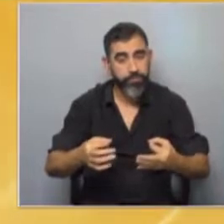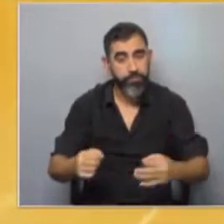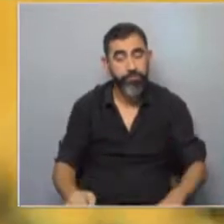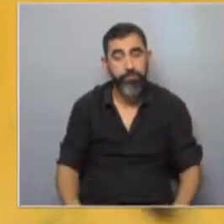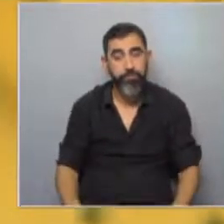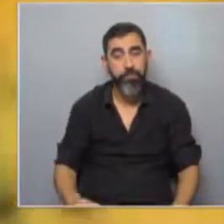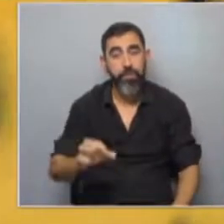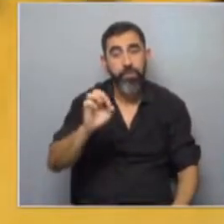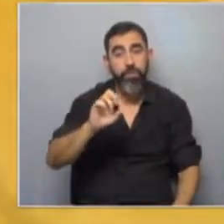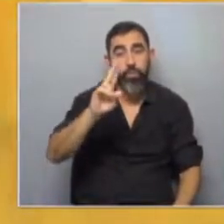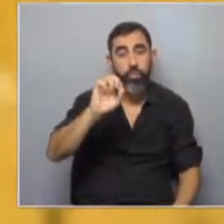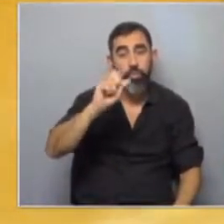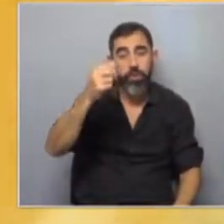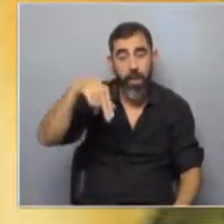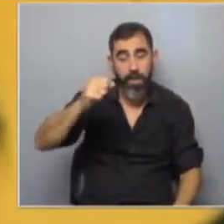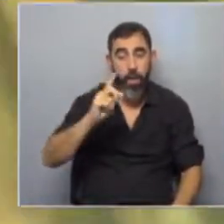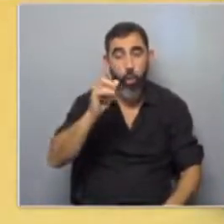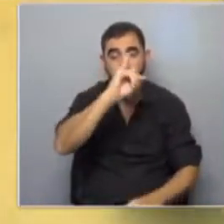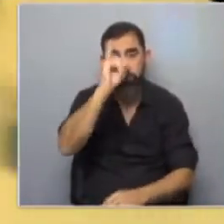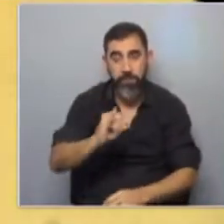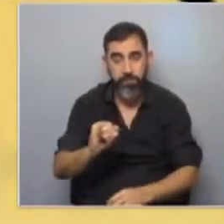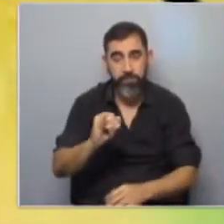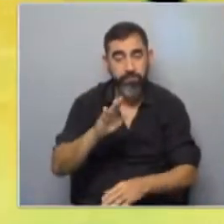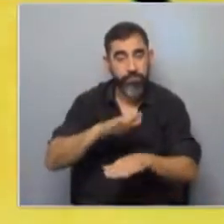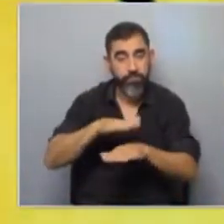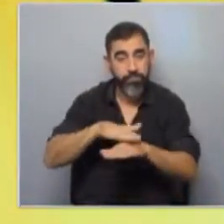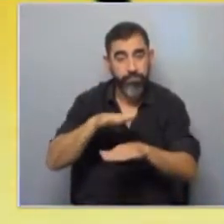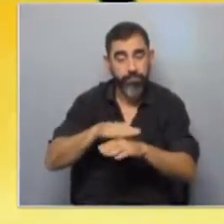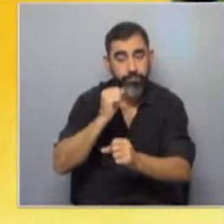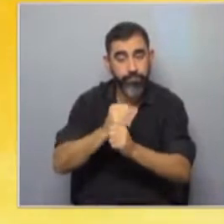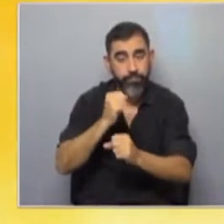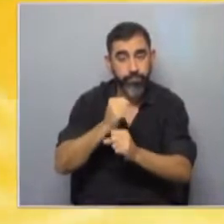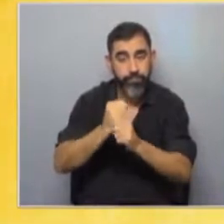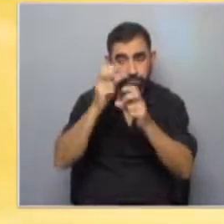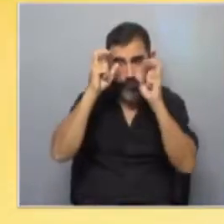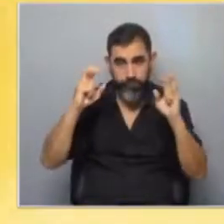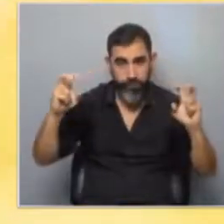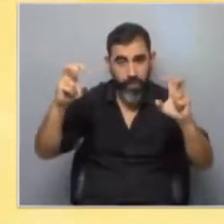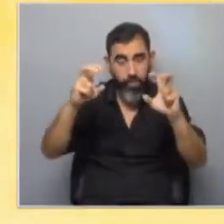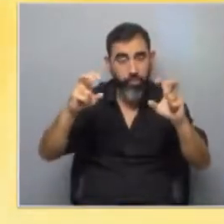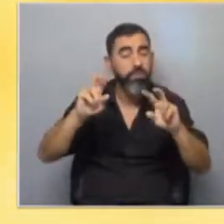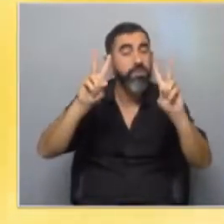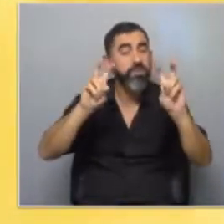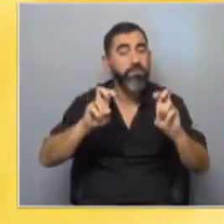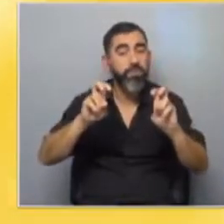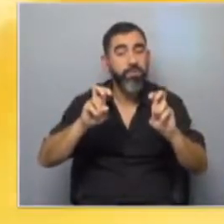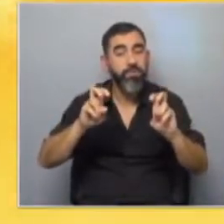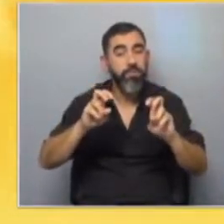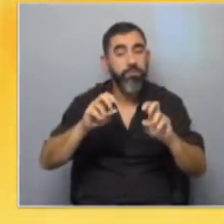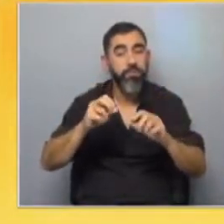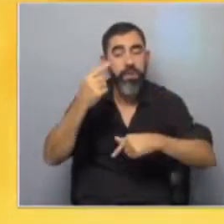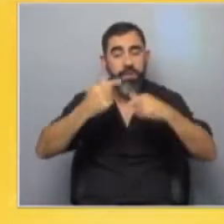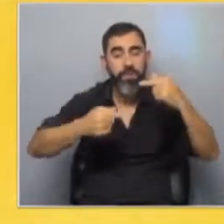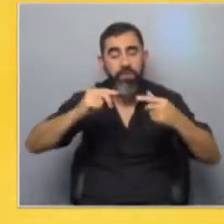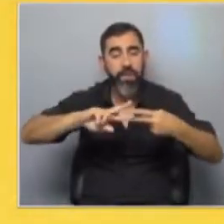eso, gente de Clemente Estable. Sí, ya es parte, digamos, de este nuevo proyecto, de este nuevo libro, que lo que hicimos fue decir, bueno, ¿cómo hacemos para encontrar los animales? Vayamos al